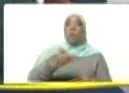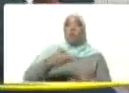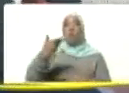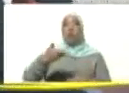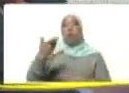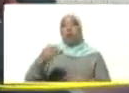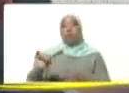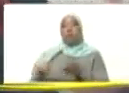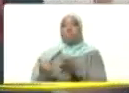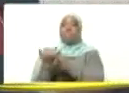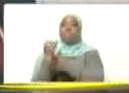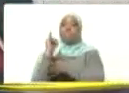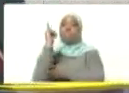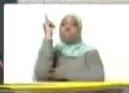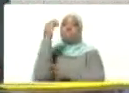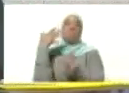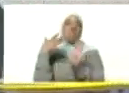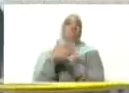bosque.